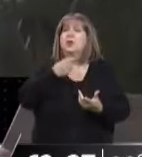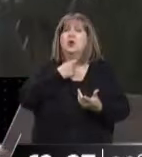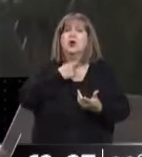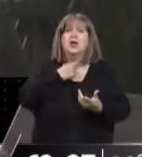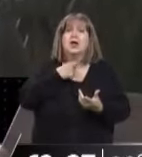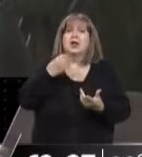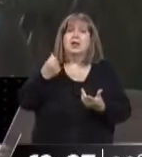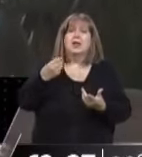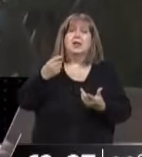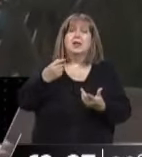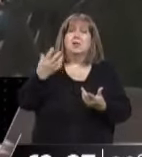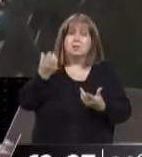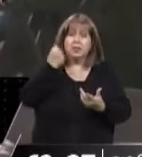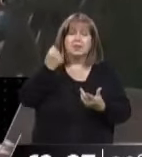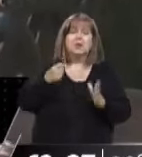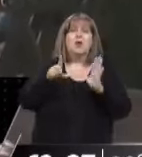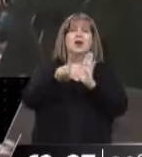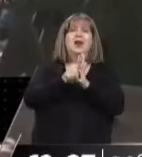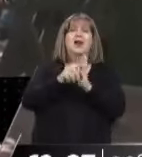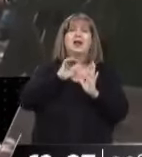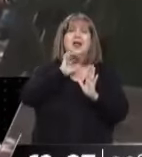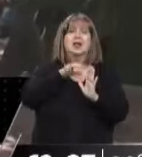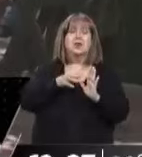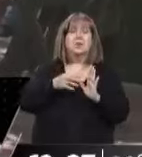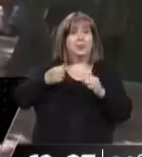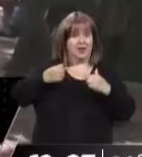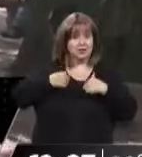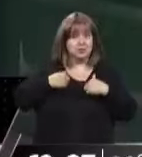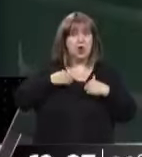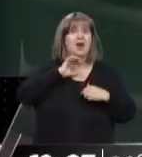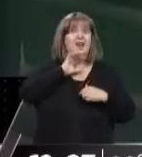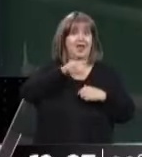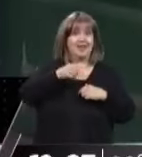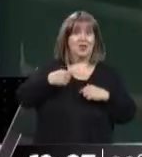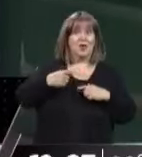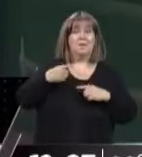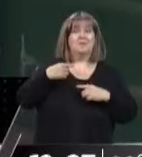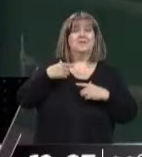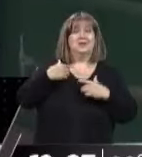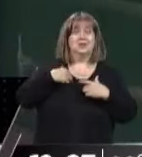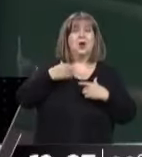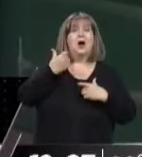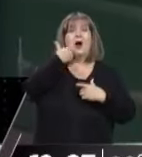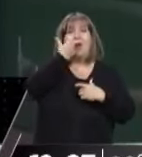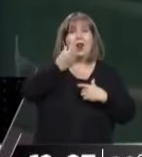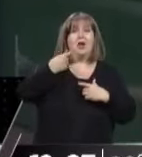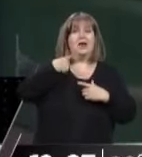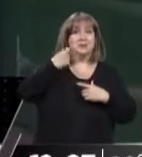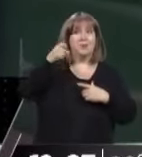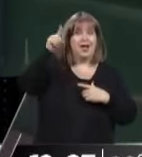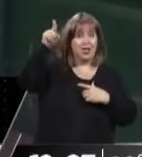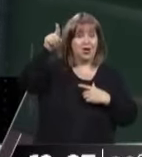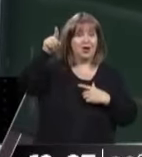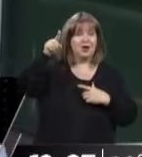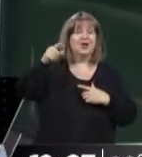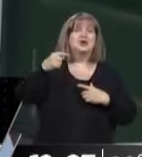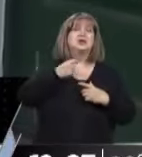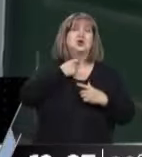esta, la ciudadanía por la ley nieto? Claro, yo soy nieta de españoles y quiero sacar la ciudadanía para